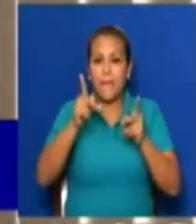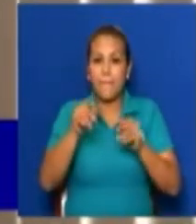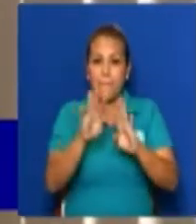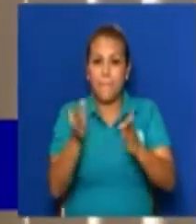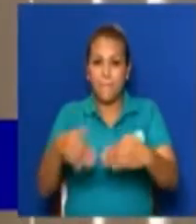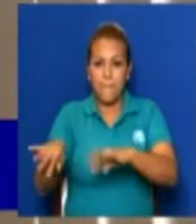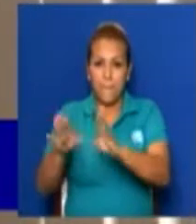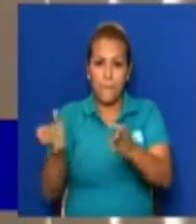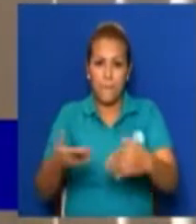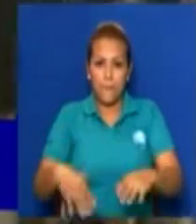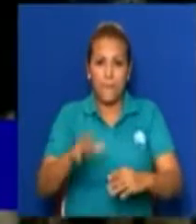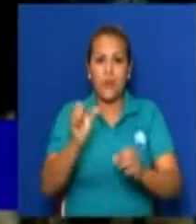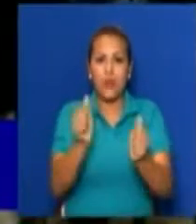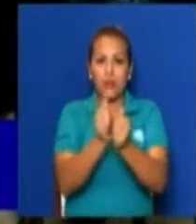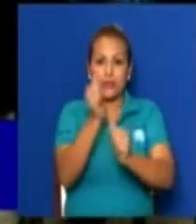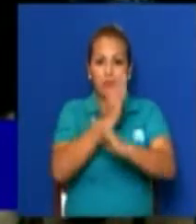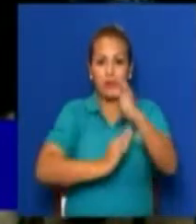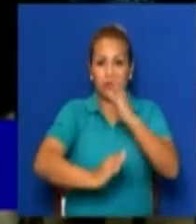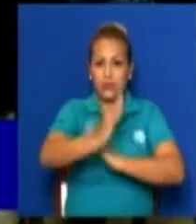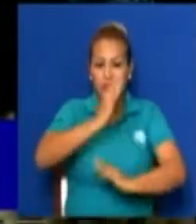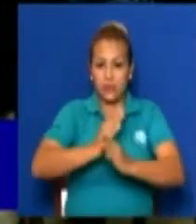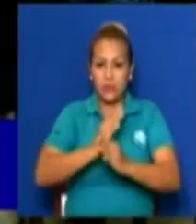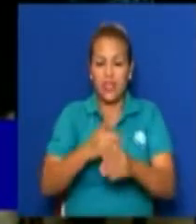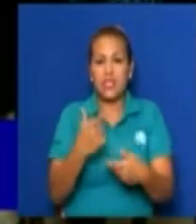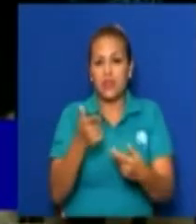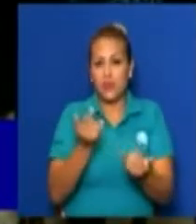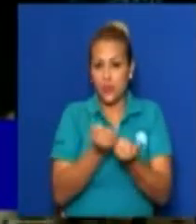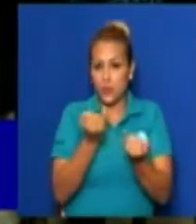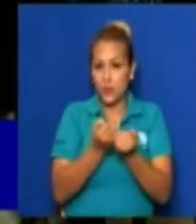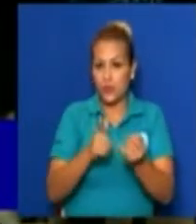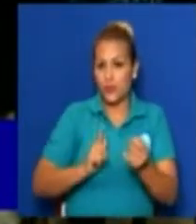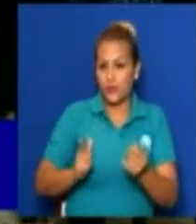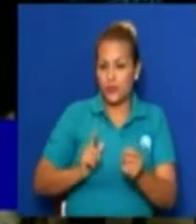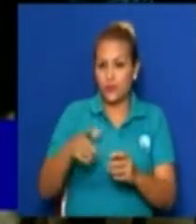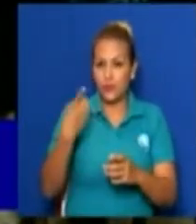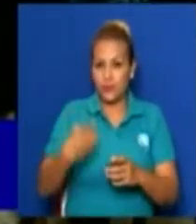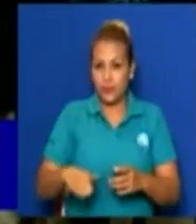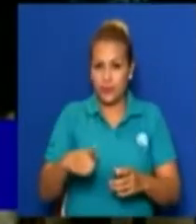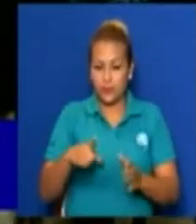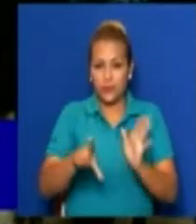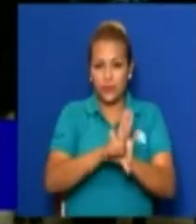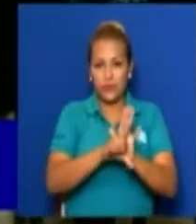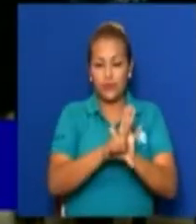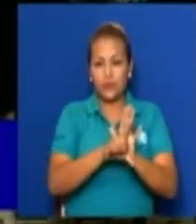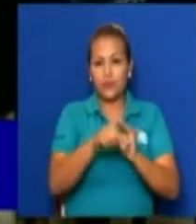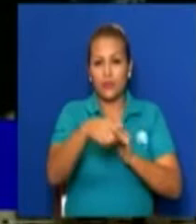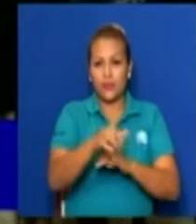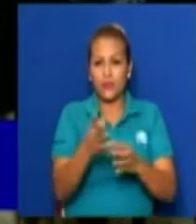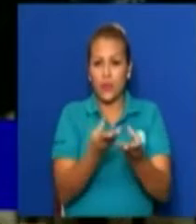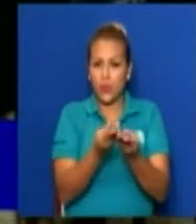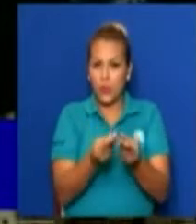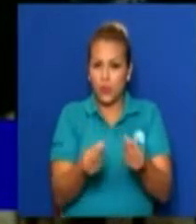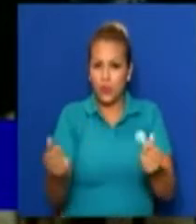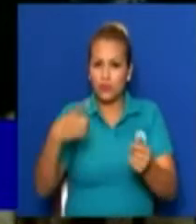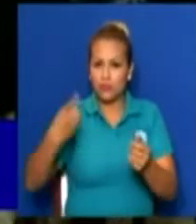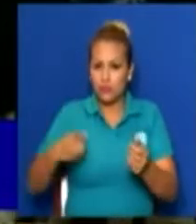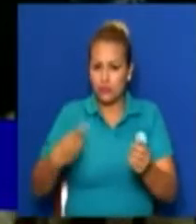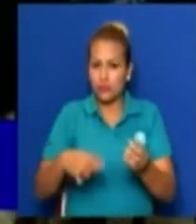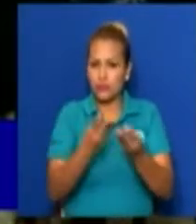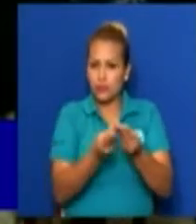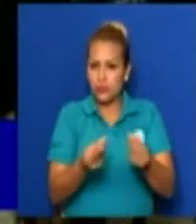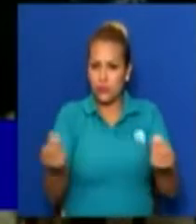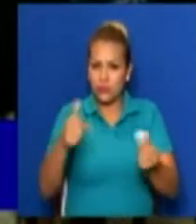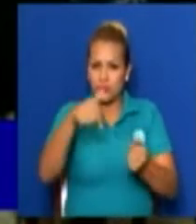discapacidad. Y tenemos la Ley de Creación de Acceso a la Tierra de la Mujer Rural, para